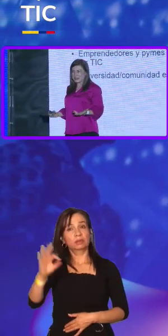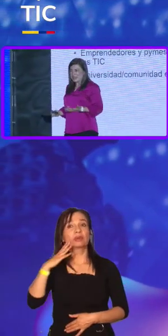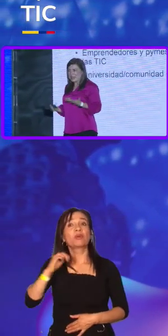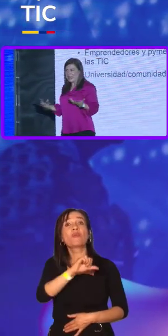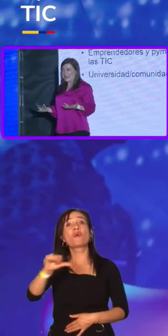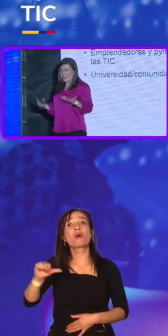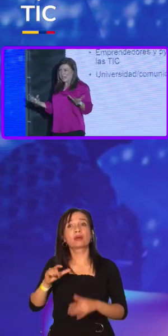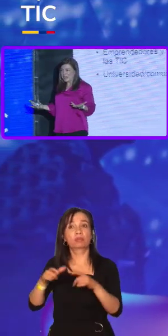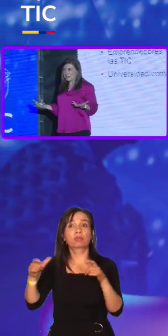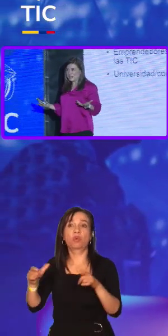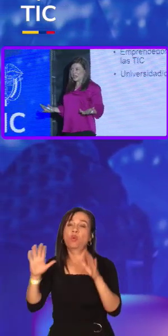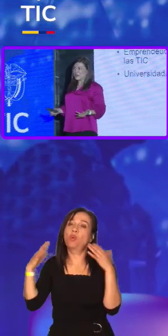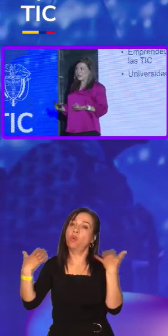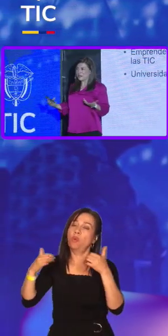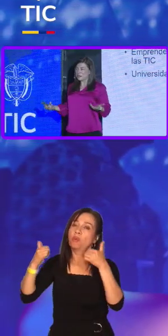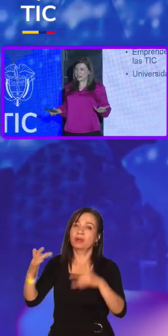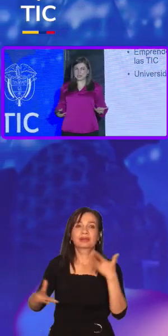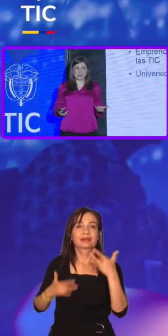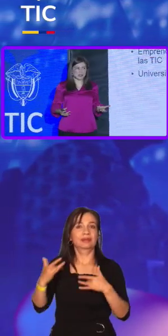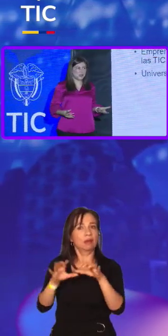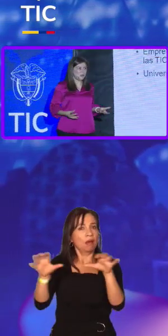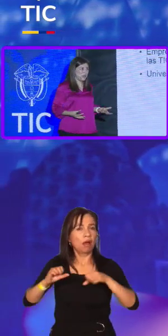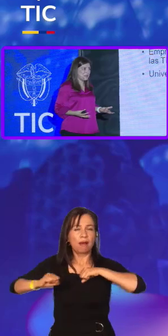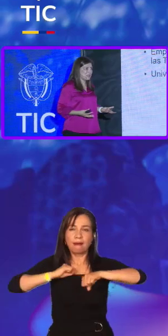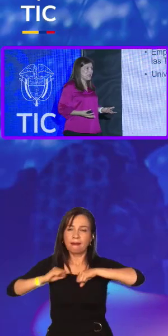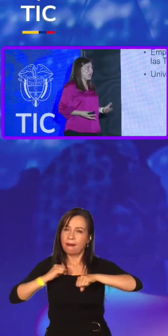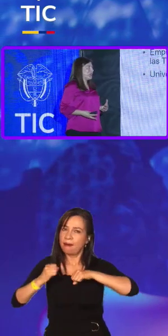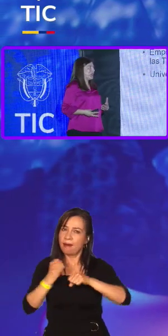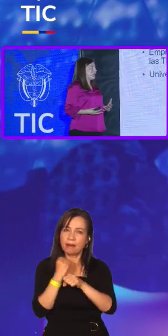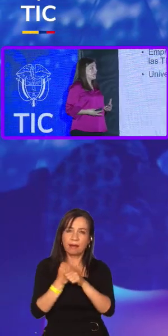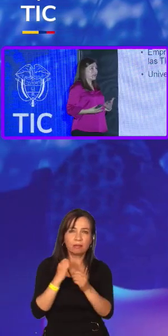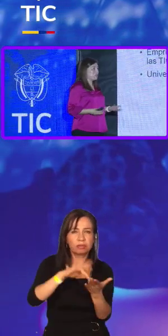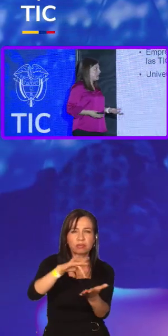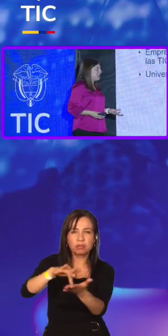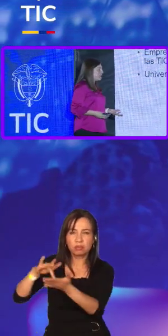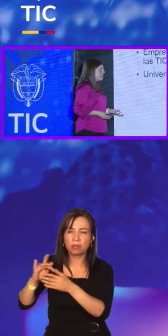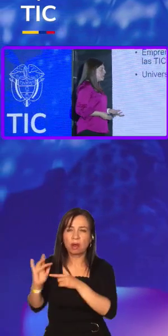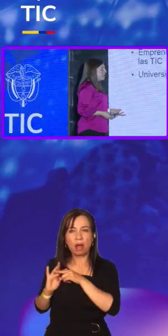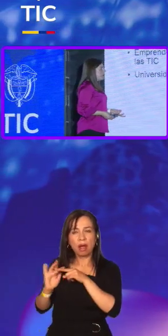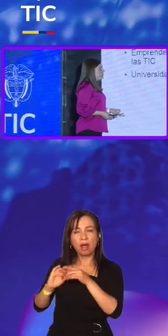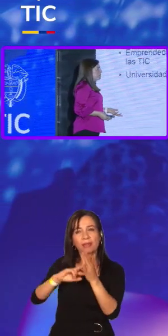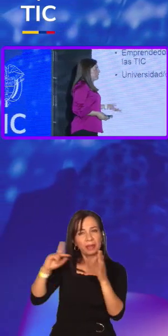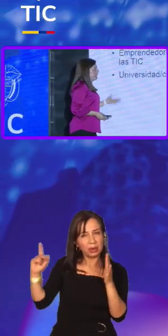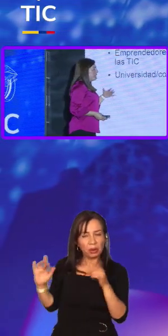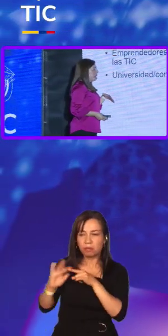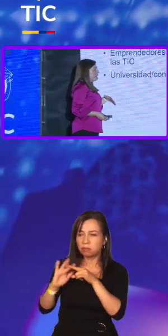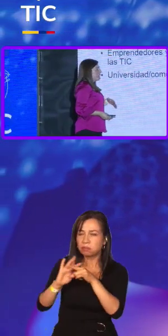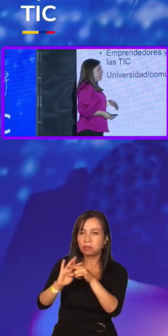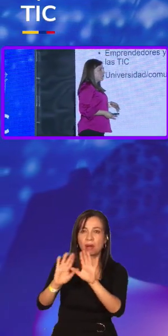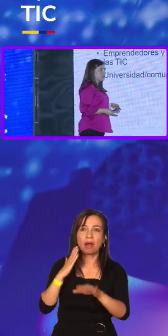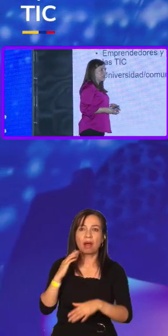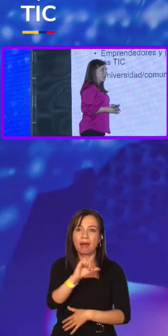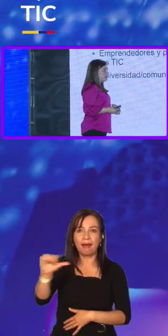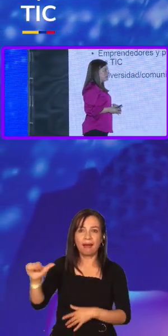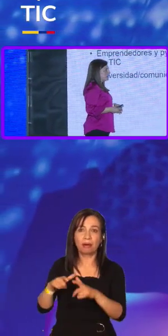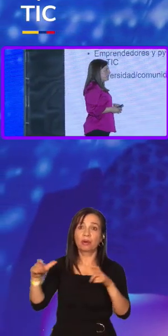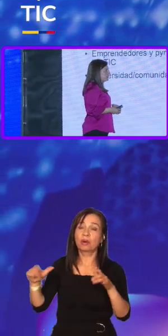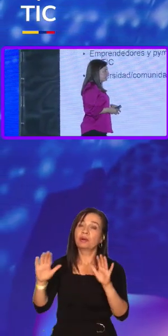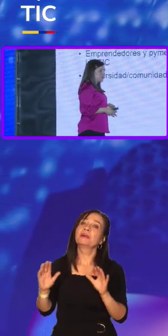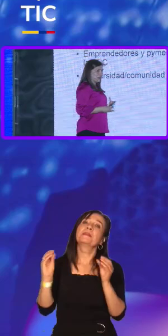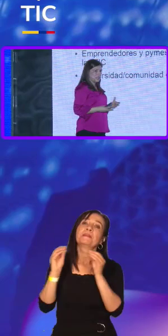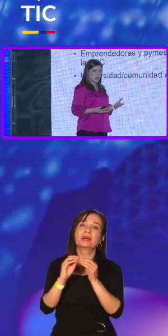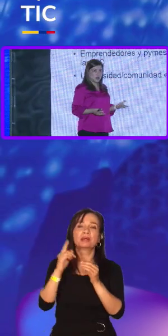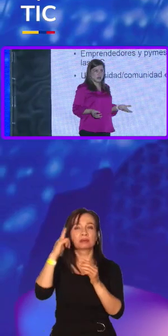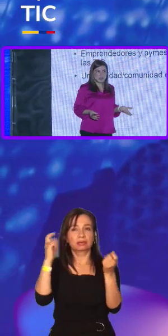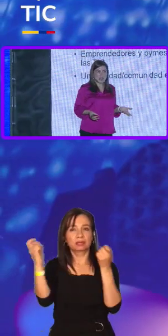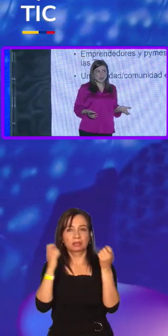eso también nos llena de alegría ver que hay una activa participación de las mujeres en la aplicación de la tecnología. Y hemos